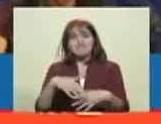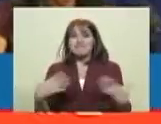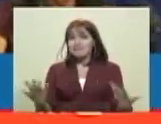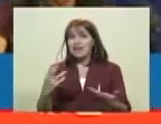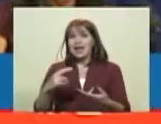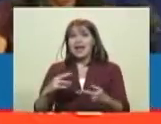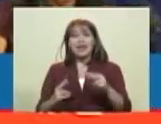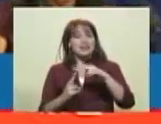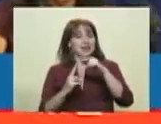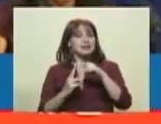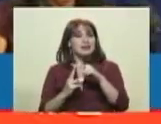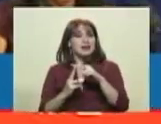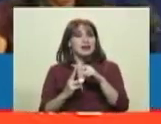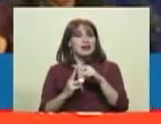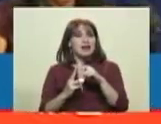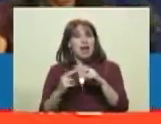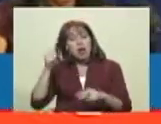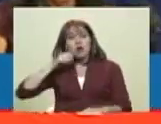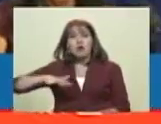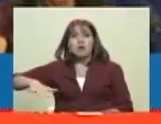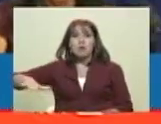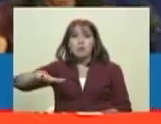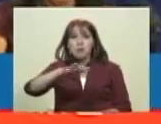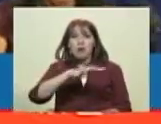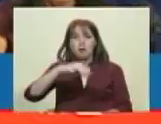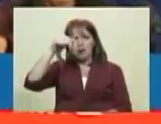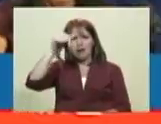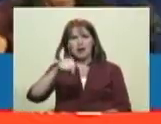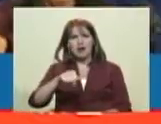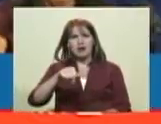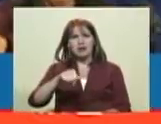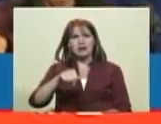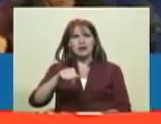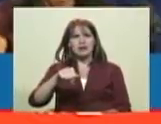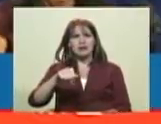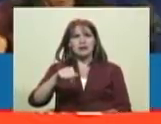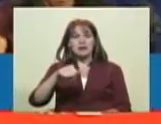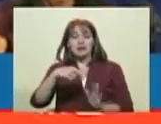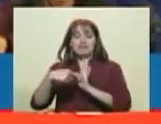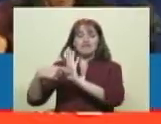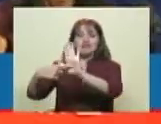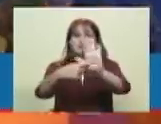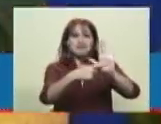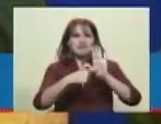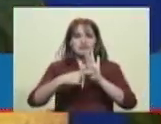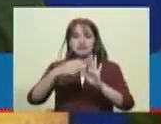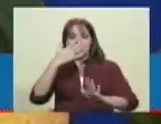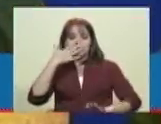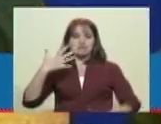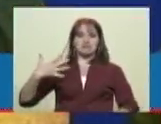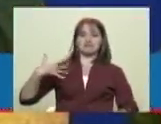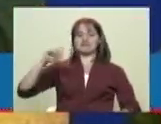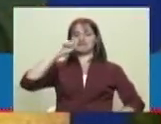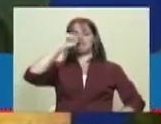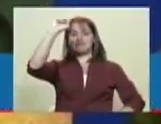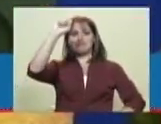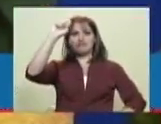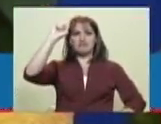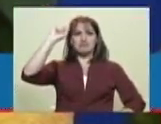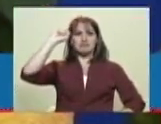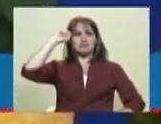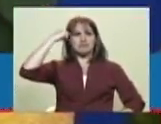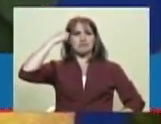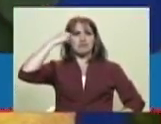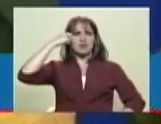estado Táchira. Este pueblo que hoy tuvo demostraciones de heroísmo, un